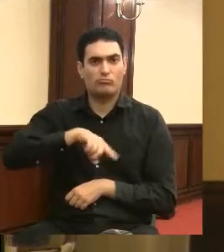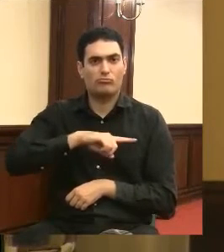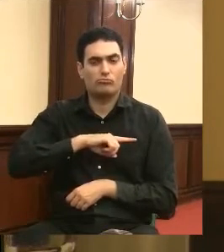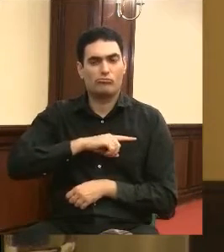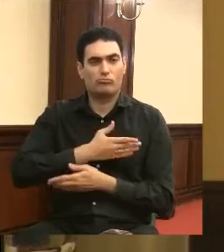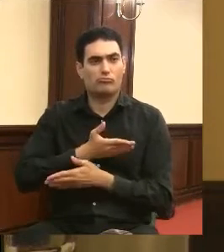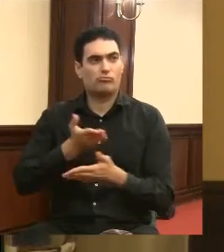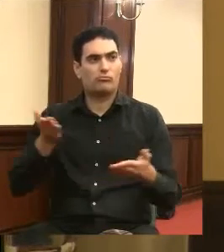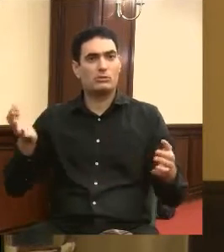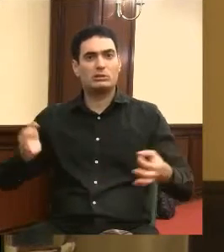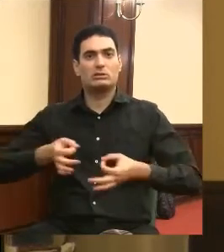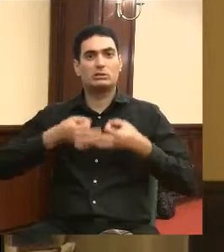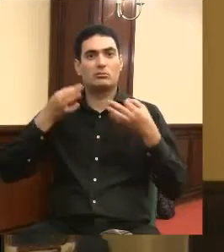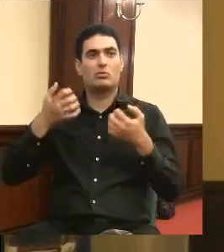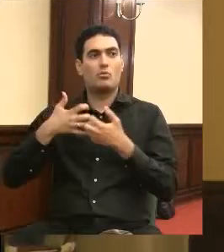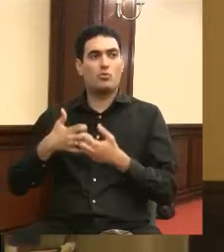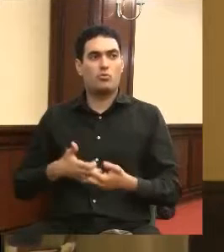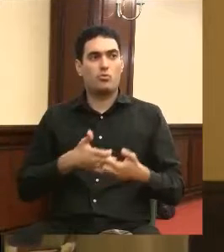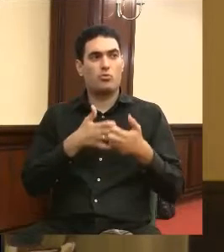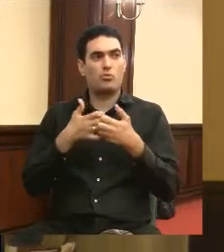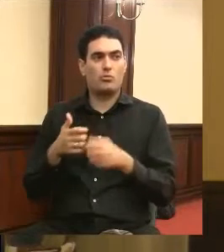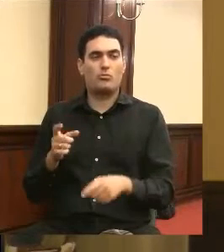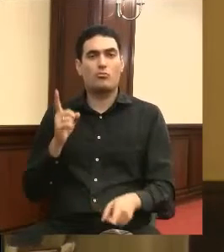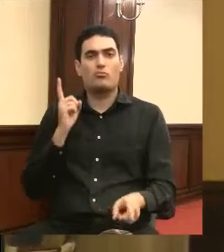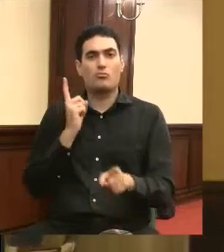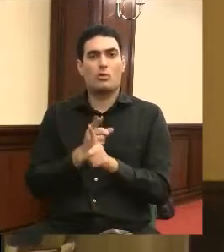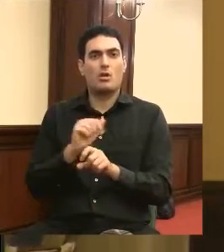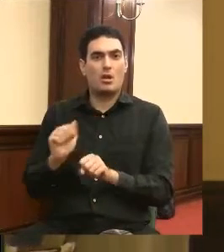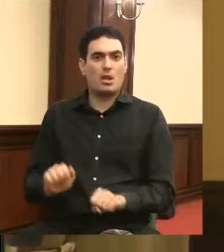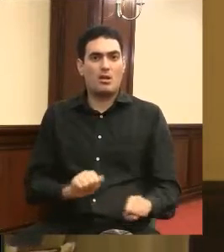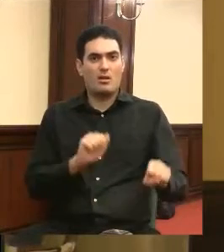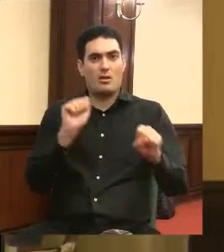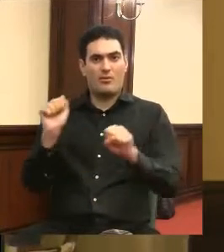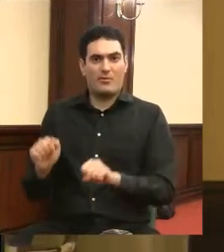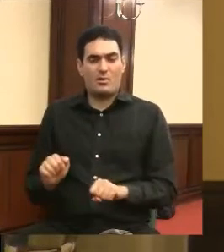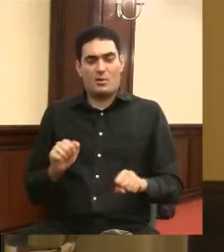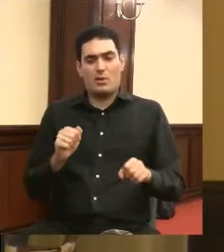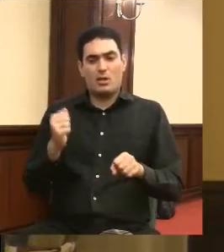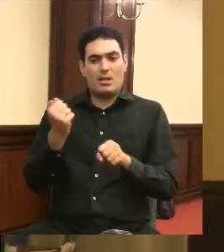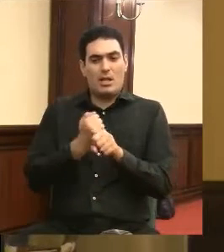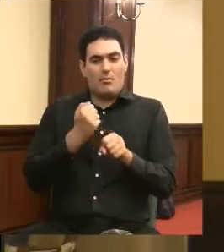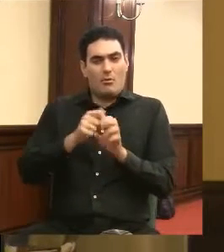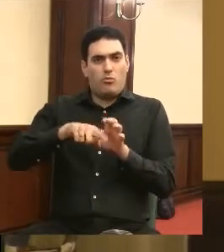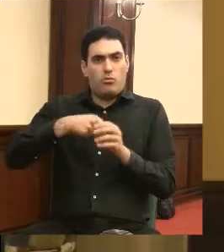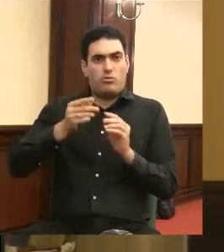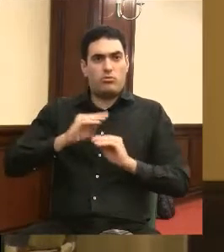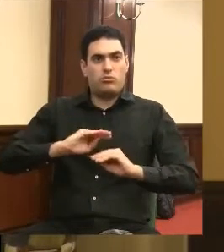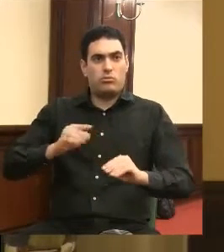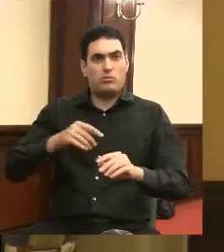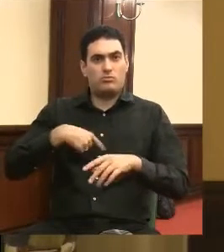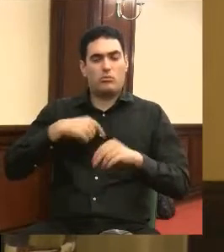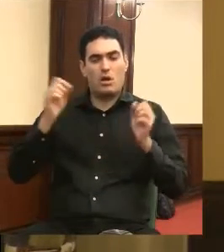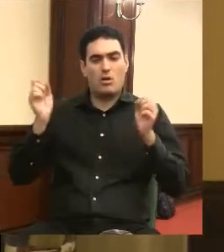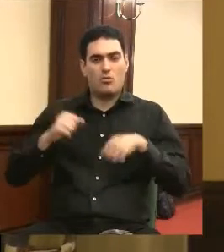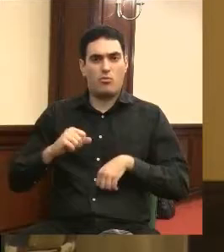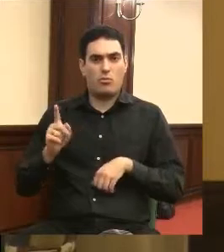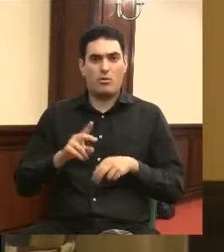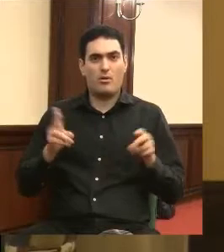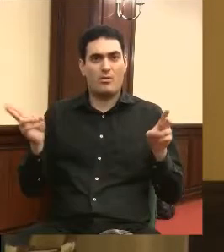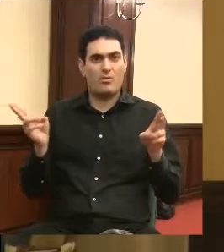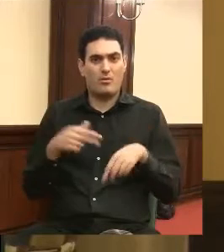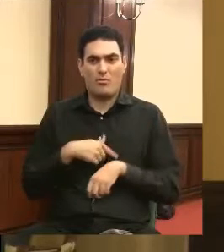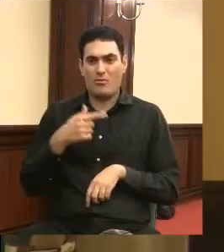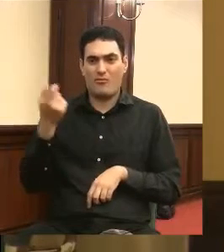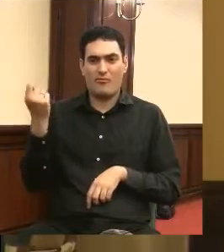apoyo y que estamos a su disposición siempre en su lucha por la defensa de un puesto de trabajo y mostrando toda